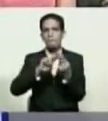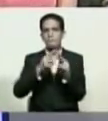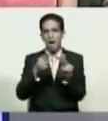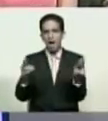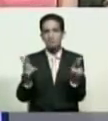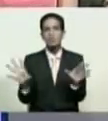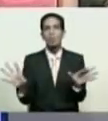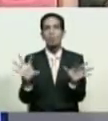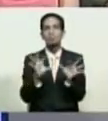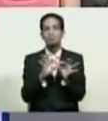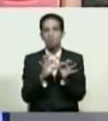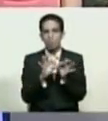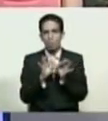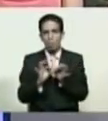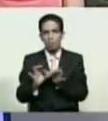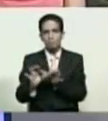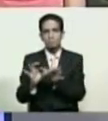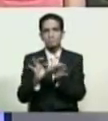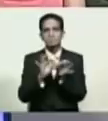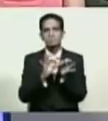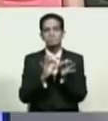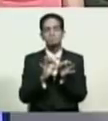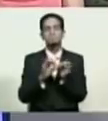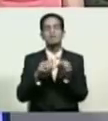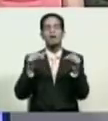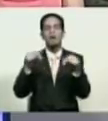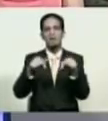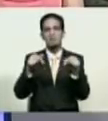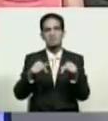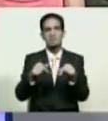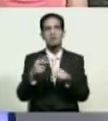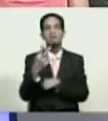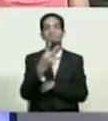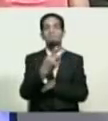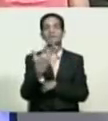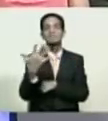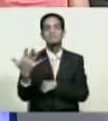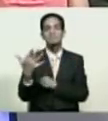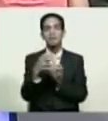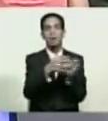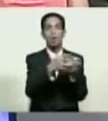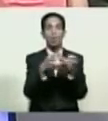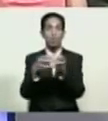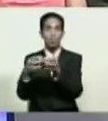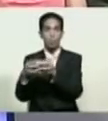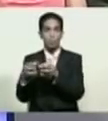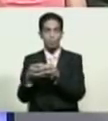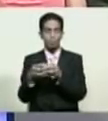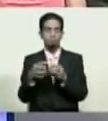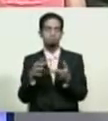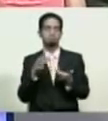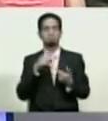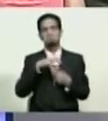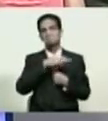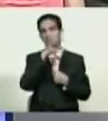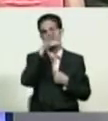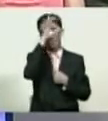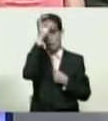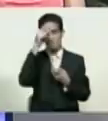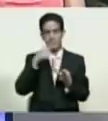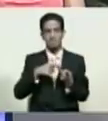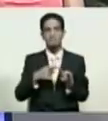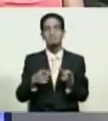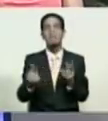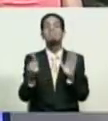unión, por la reconciliación. Aquí están las 25 redes sectoriales, la red de espiritualidad, la red de